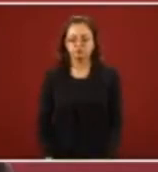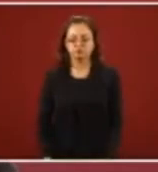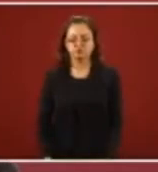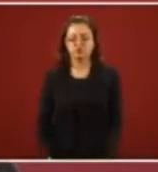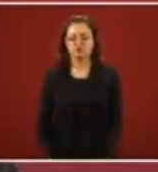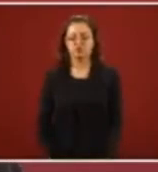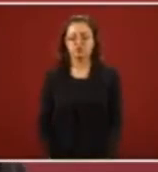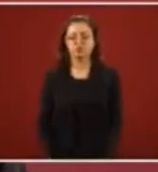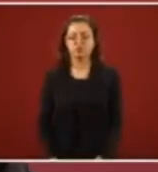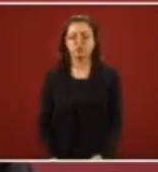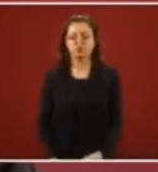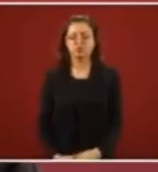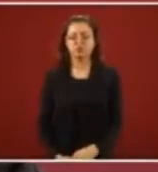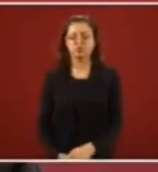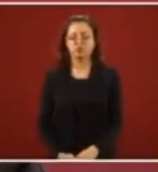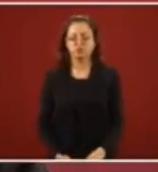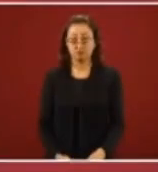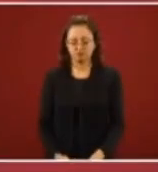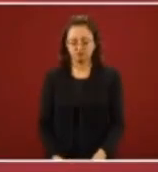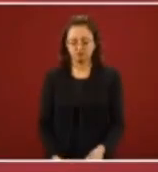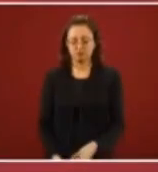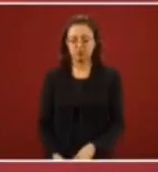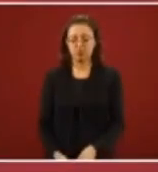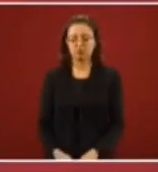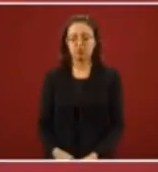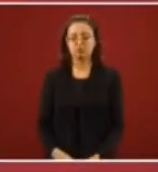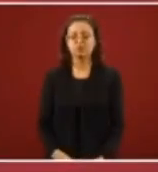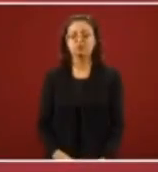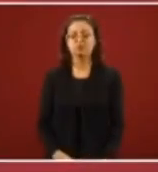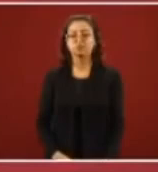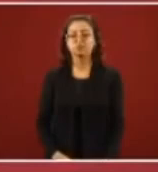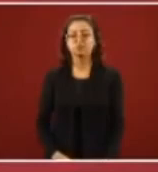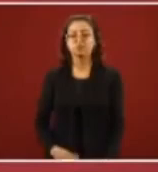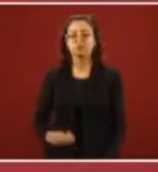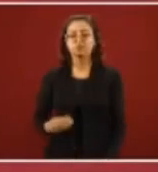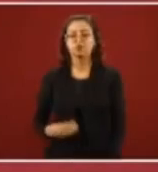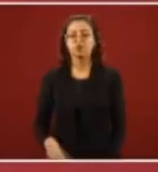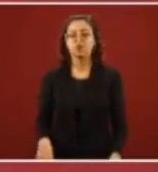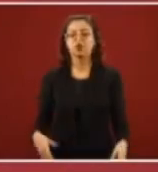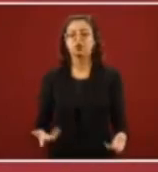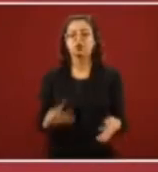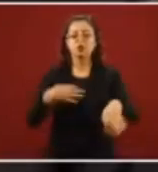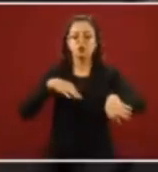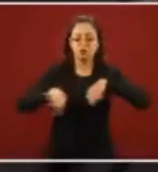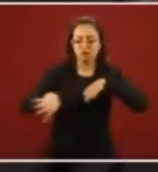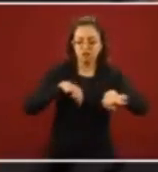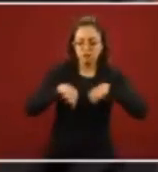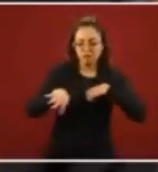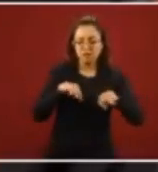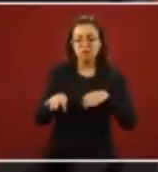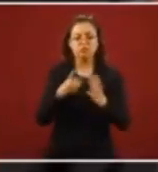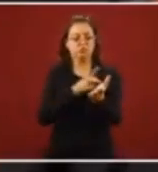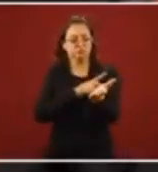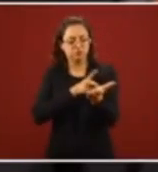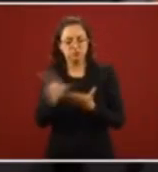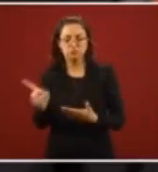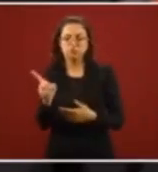El trabajo o el derecho al trabajo que se garantice.